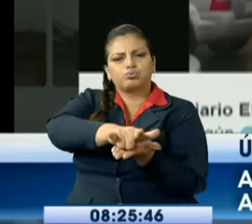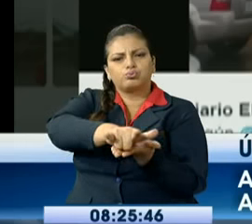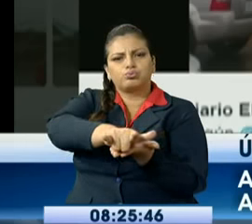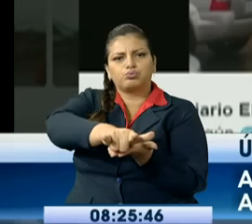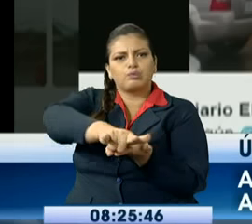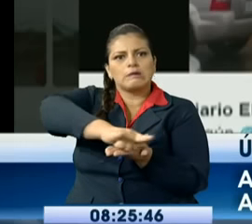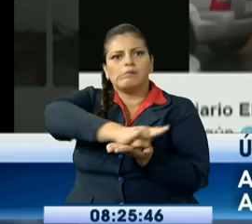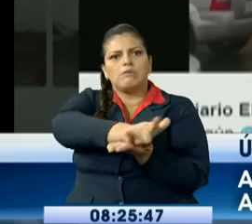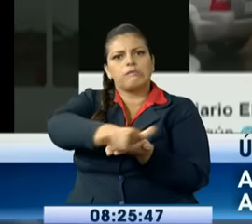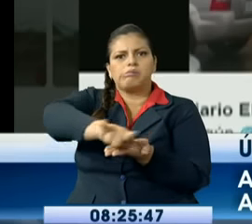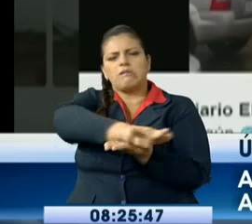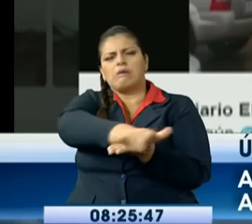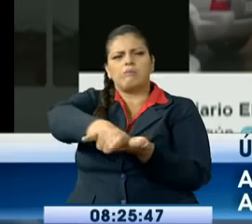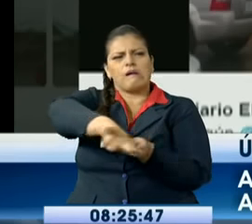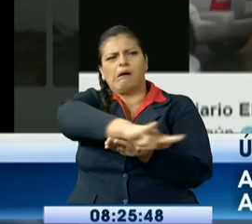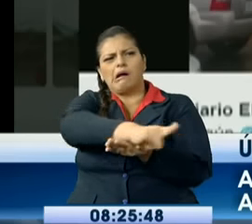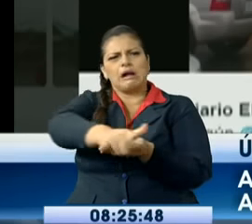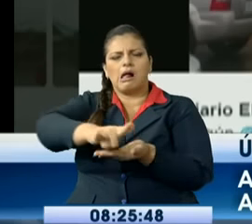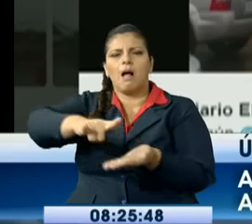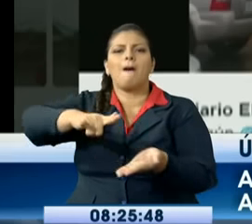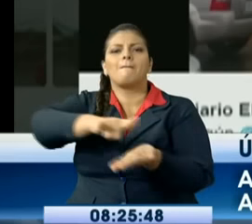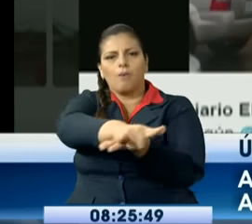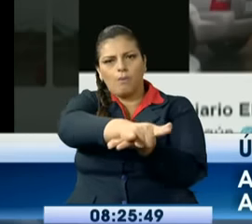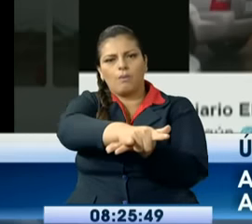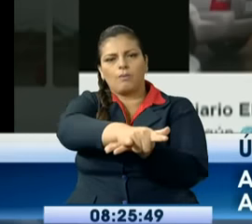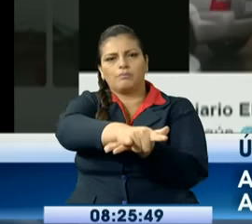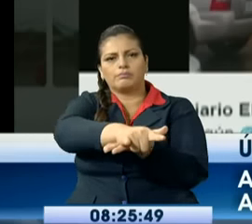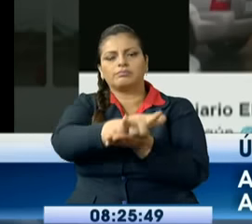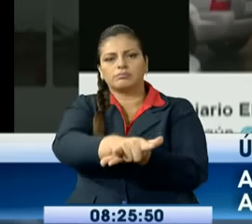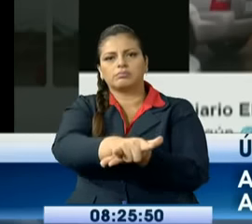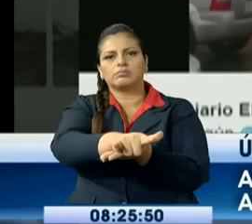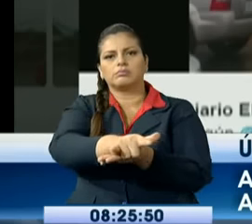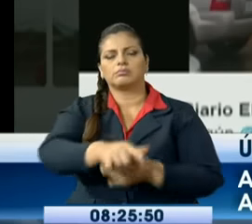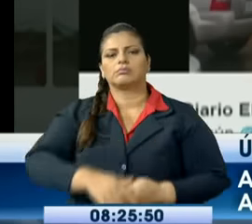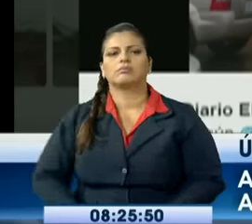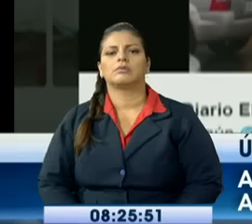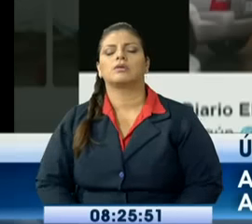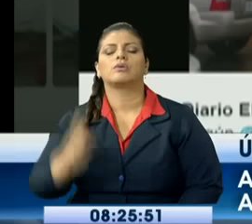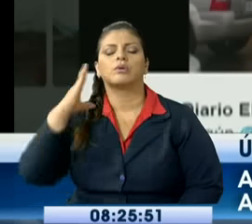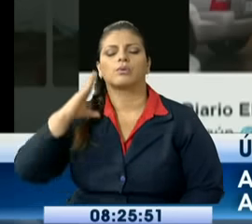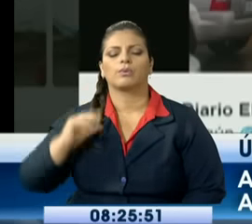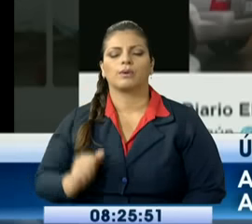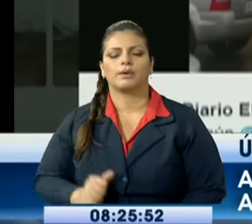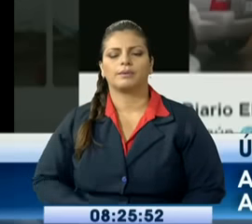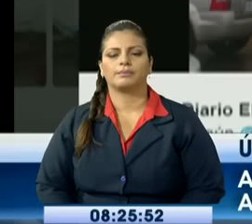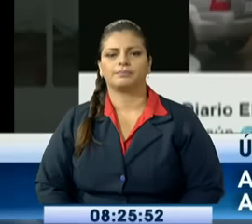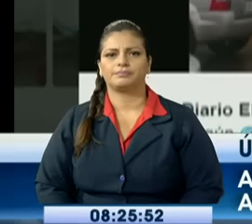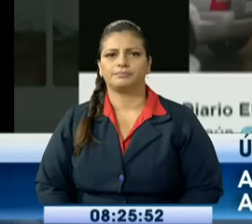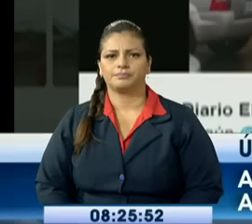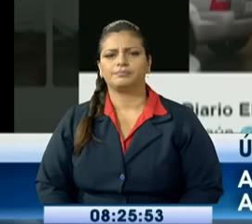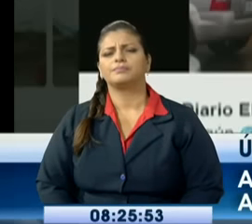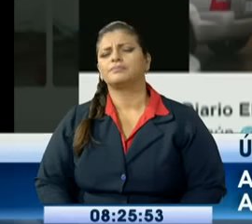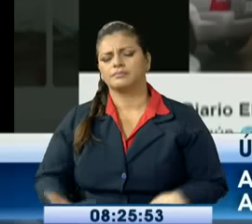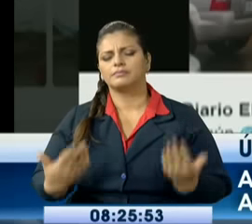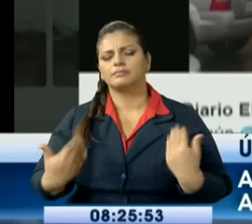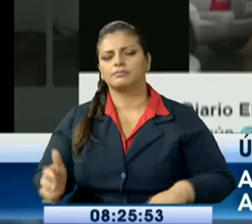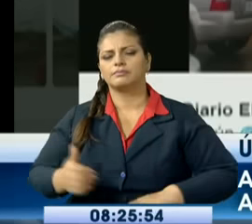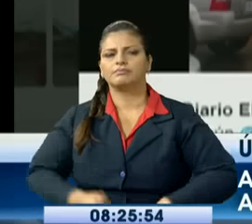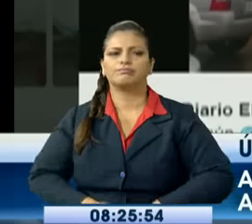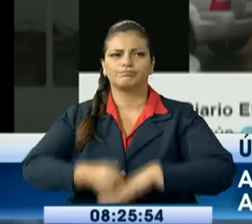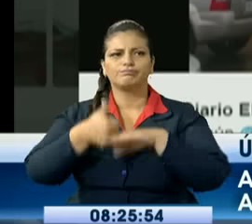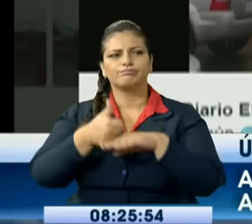del aeropuerto Mariscal Lamar de la capital Azuaya, Cuenca. Lo importante es que se están tomando todas las precauciones del